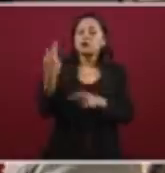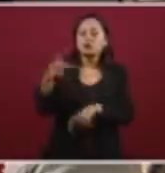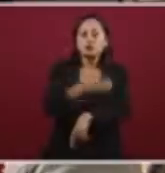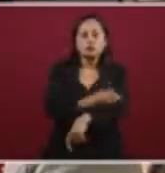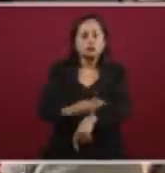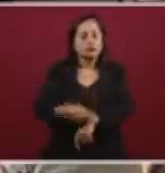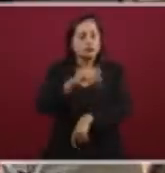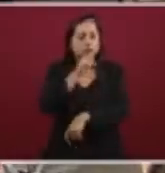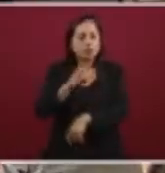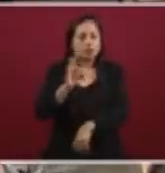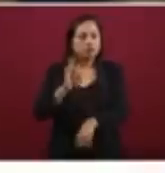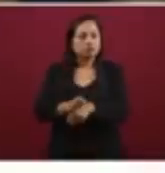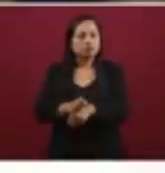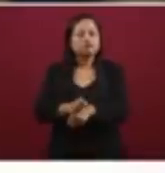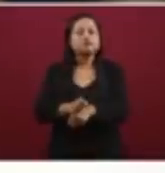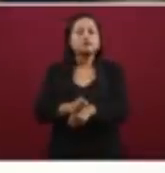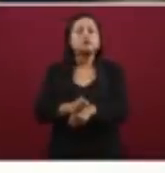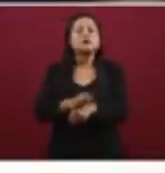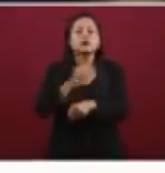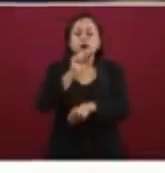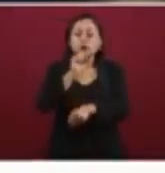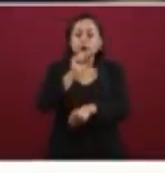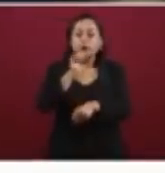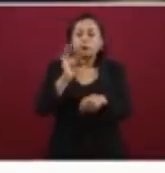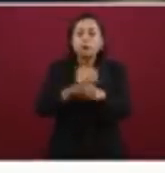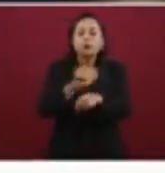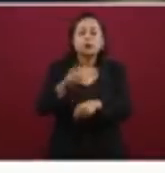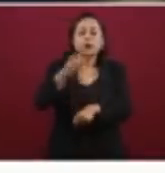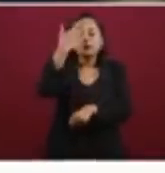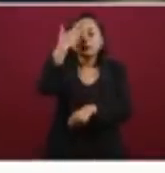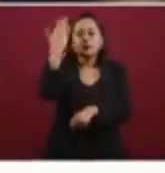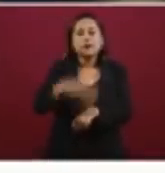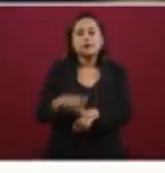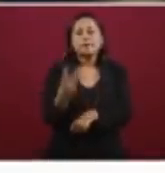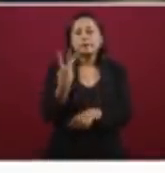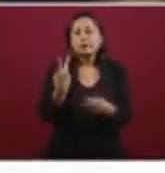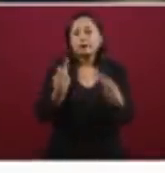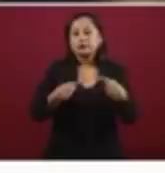implicados en la desaparición y muerte de los estudiantes